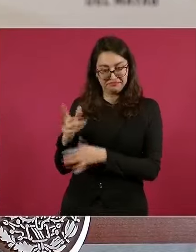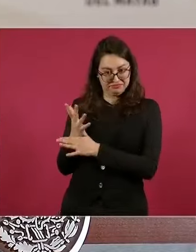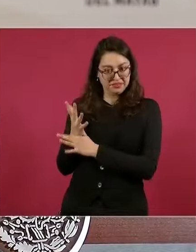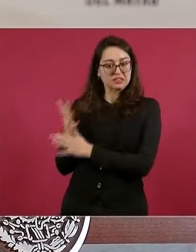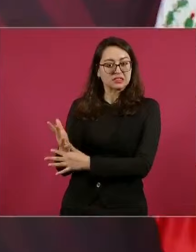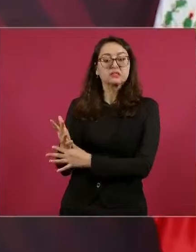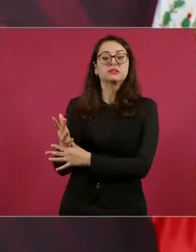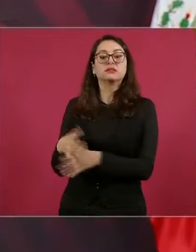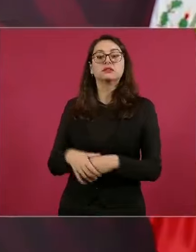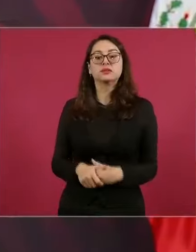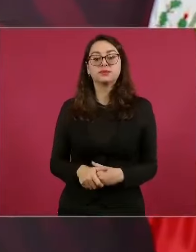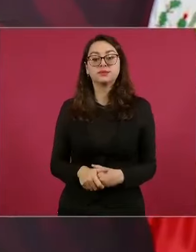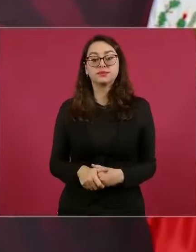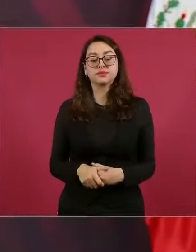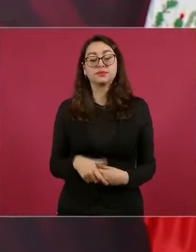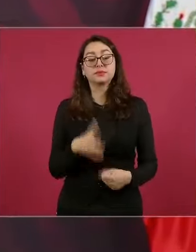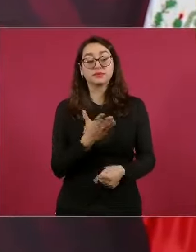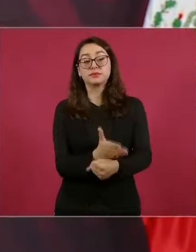esta mañana.